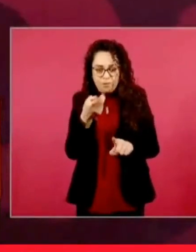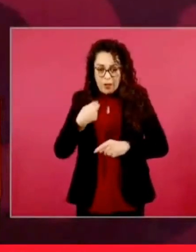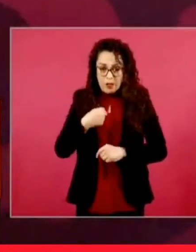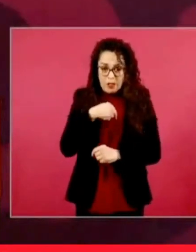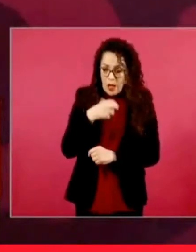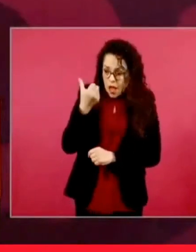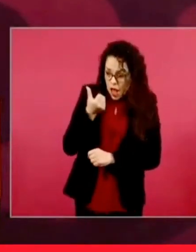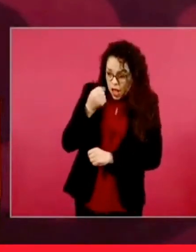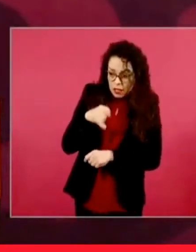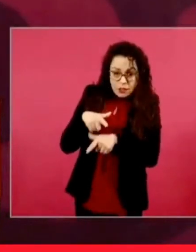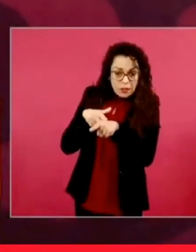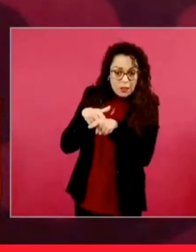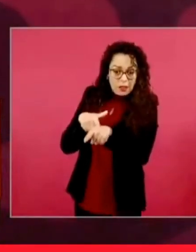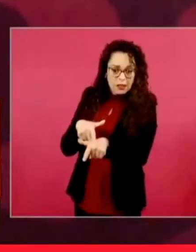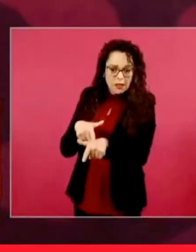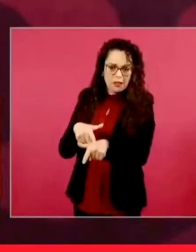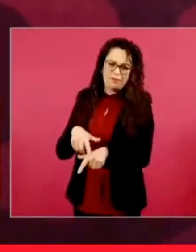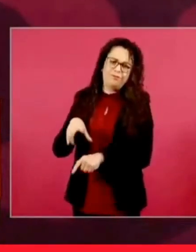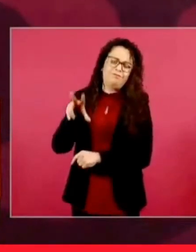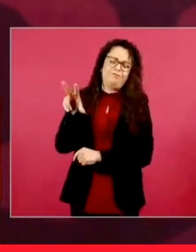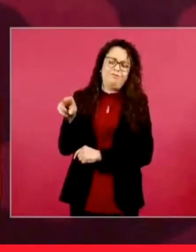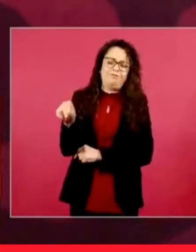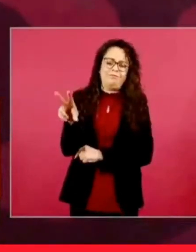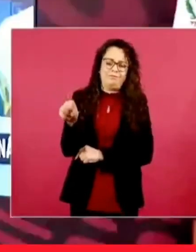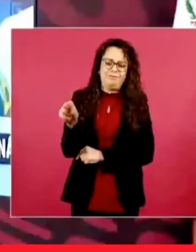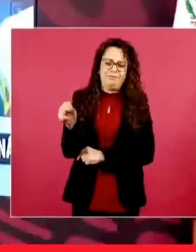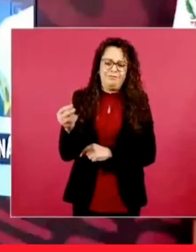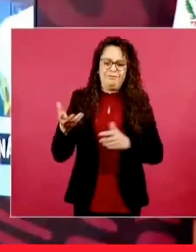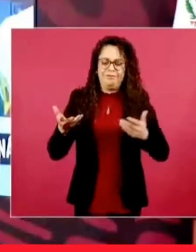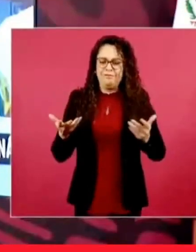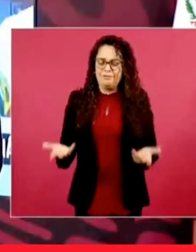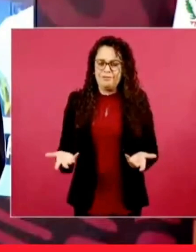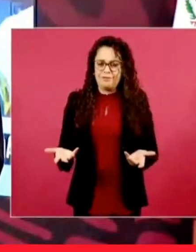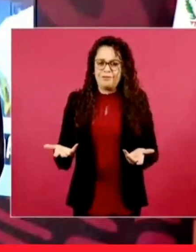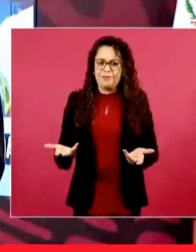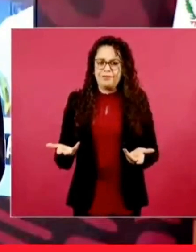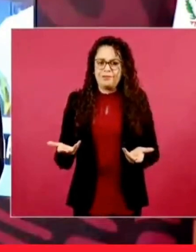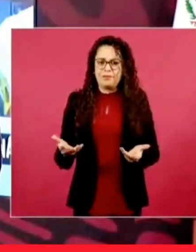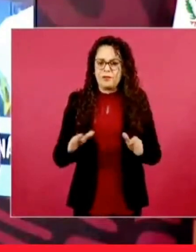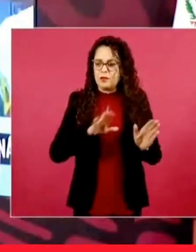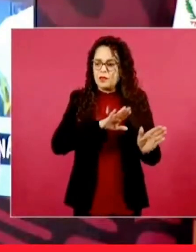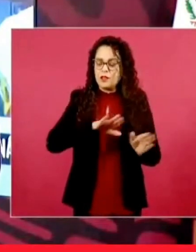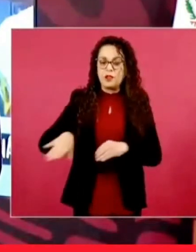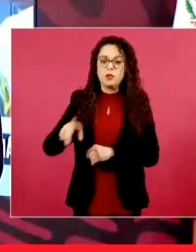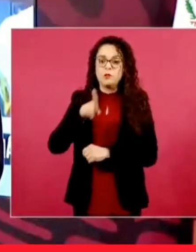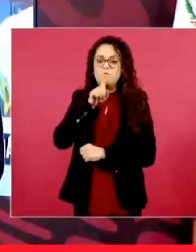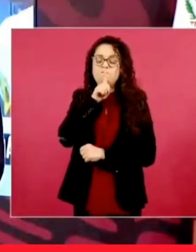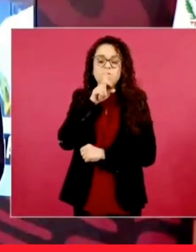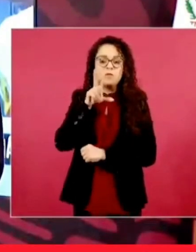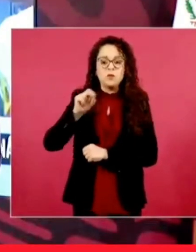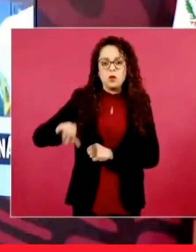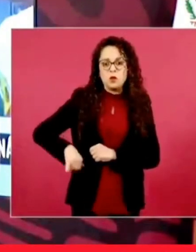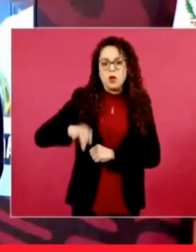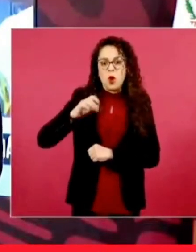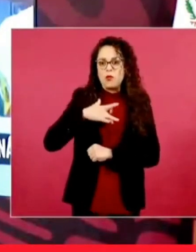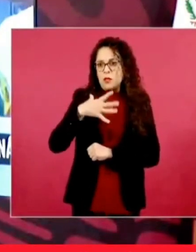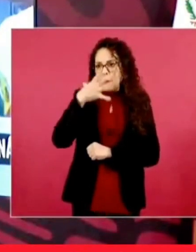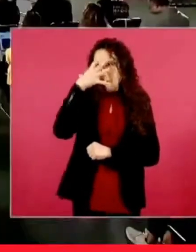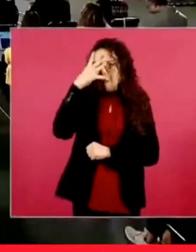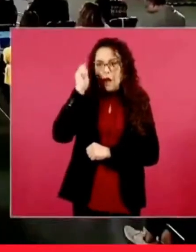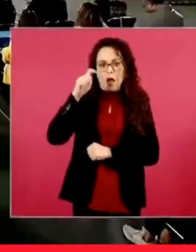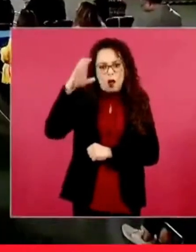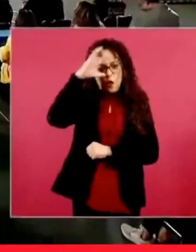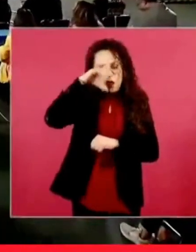Negándonos, además negando la grandeza cultural de México, porque ese